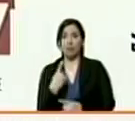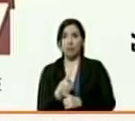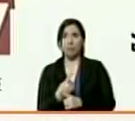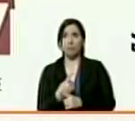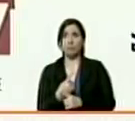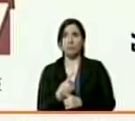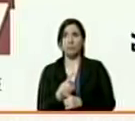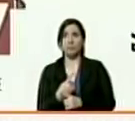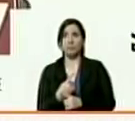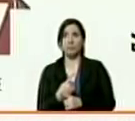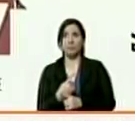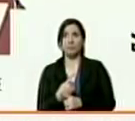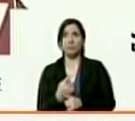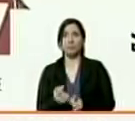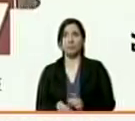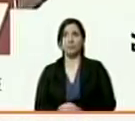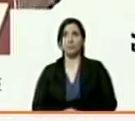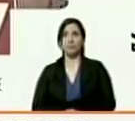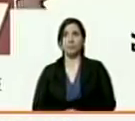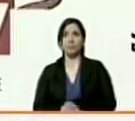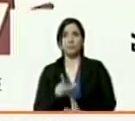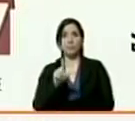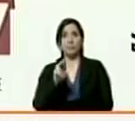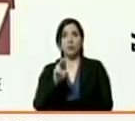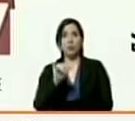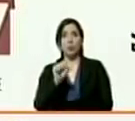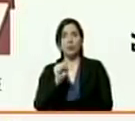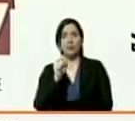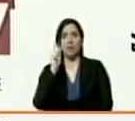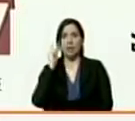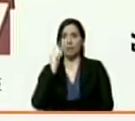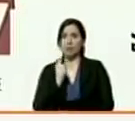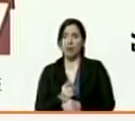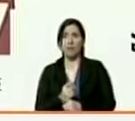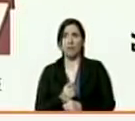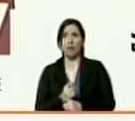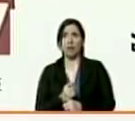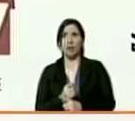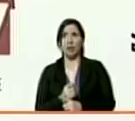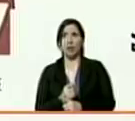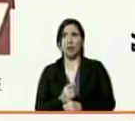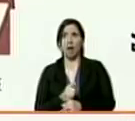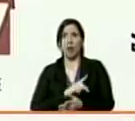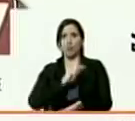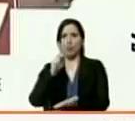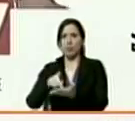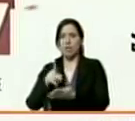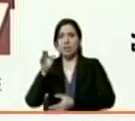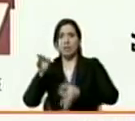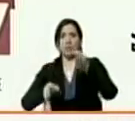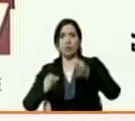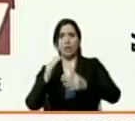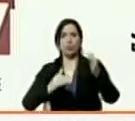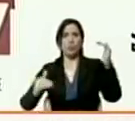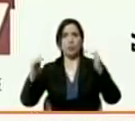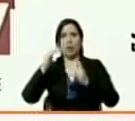que debería ser el deber ser, el señor Luis Parra tiene que acudir ante el Tribunal Supremo de Justicia para la nueva directiva, para que